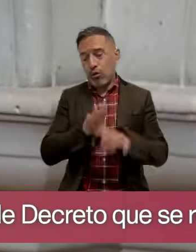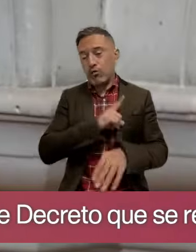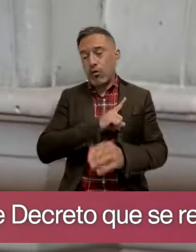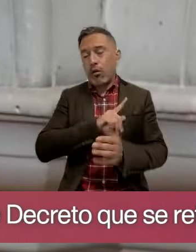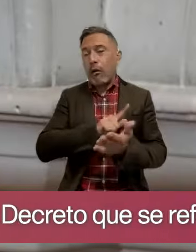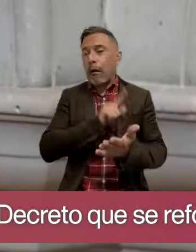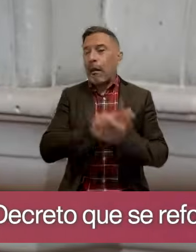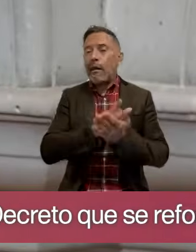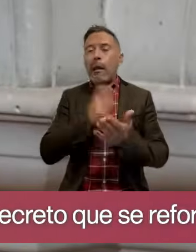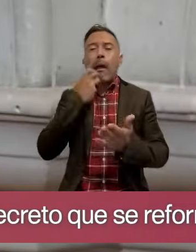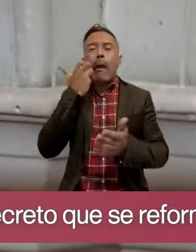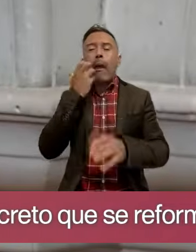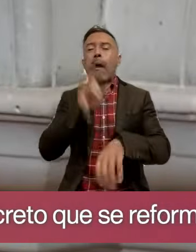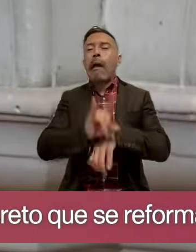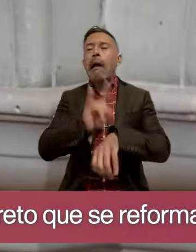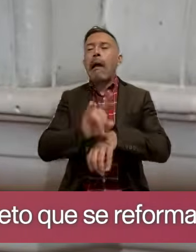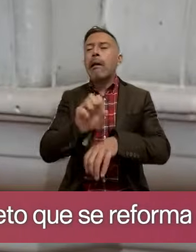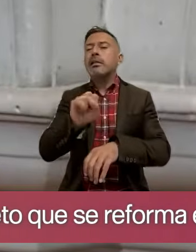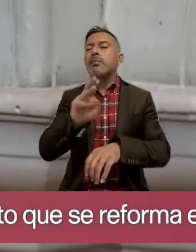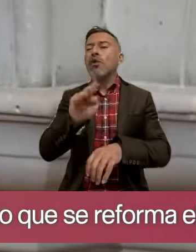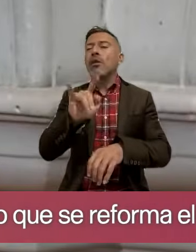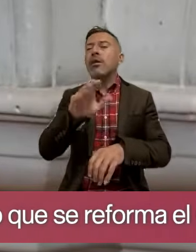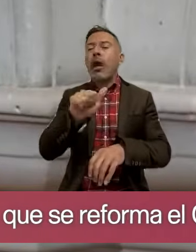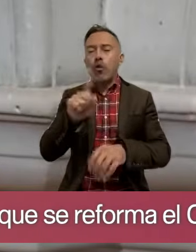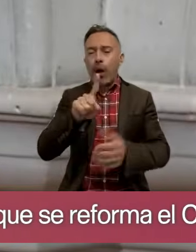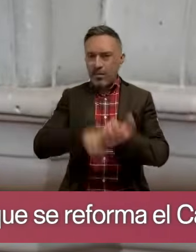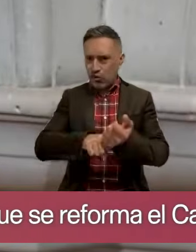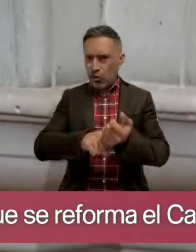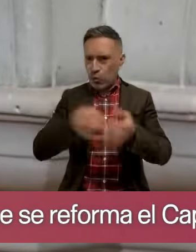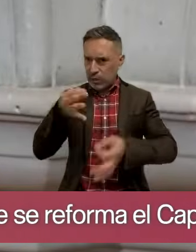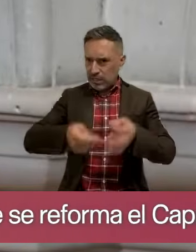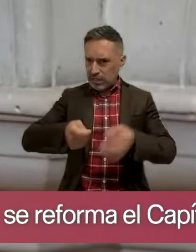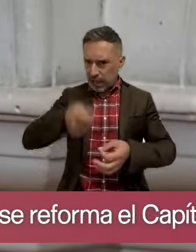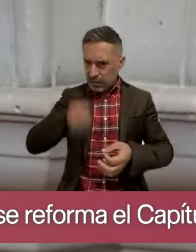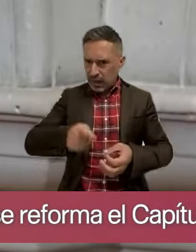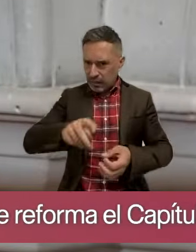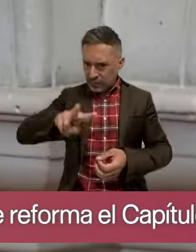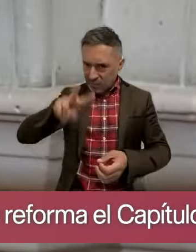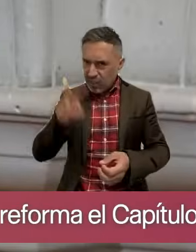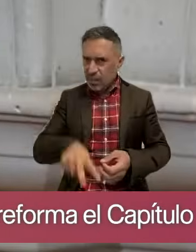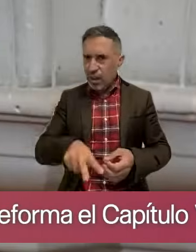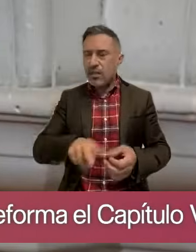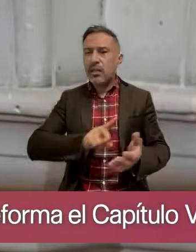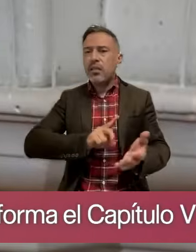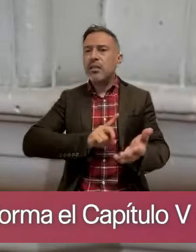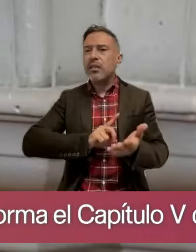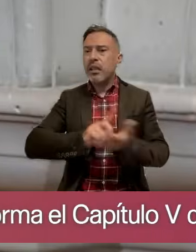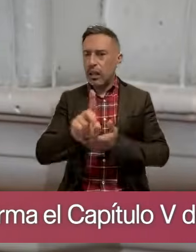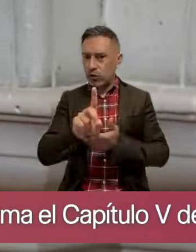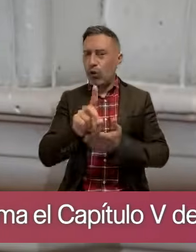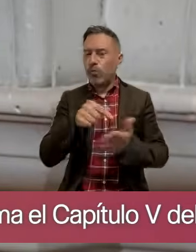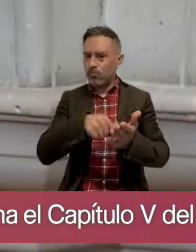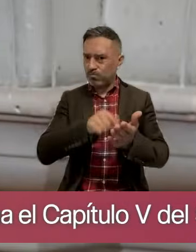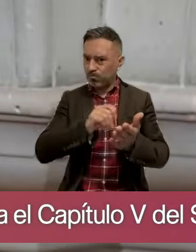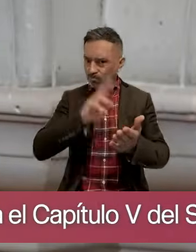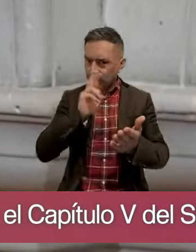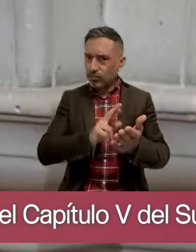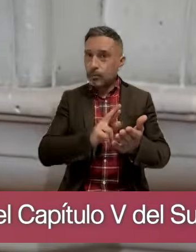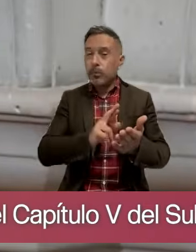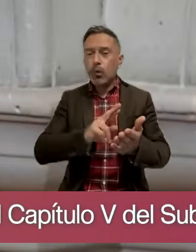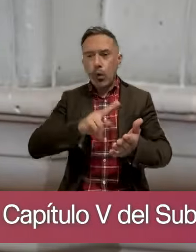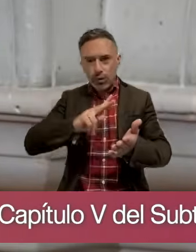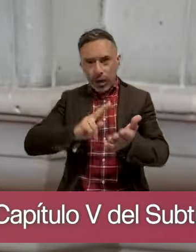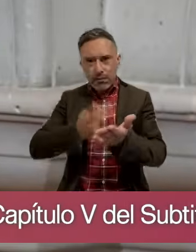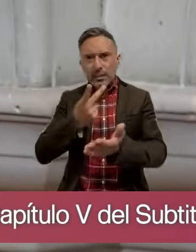justicia real, con instituciones fuertes, con verdad y con un Estado de derecho. Y reiteramos, esta no es una lucha